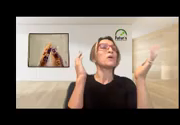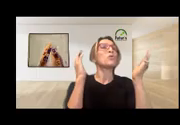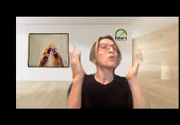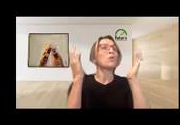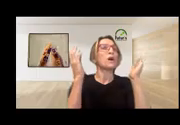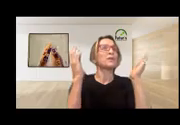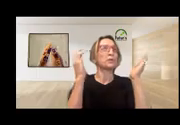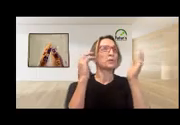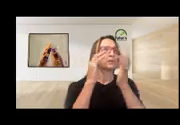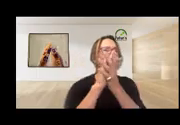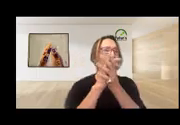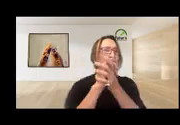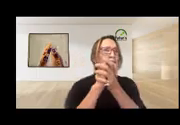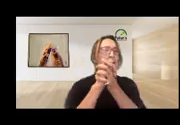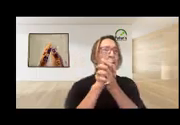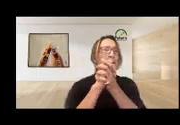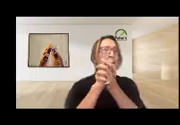¿cómo sabe uno